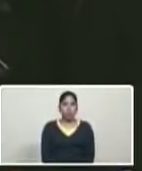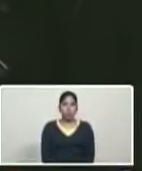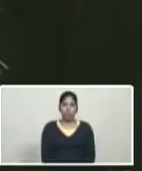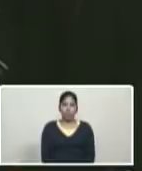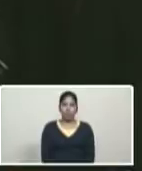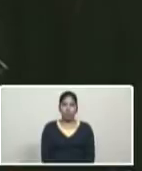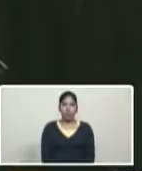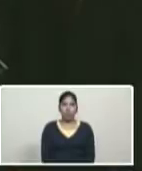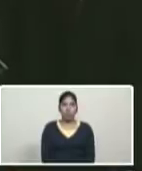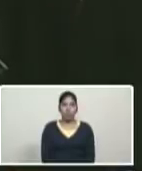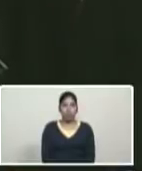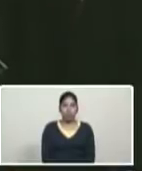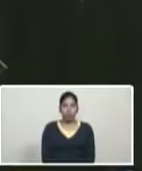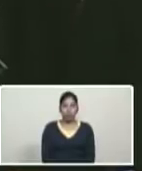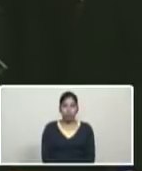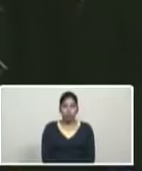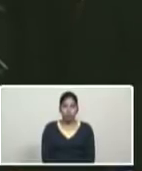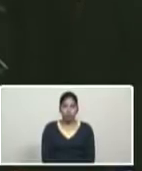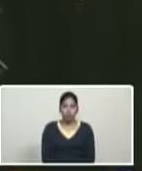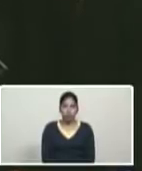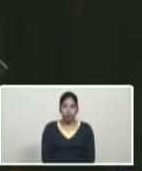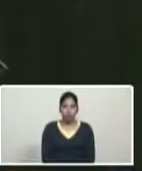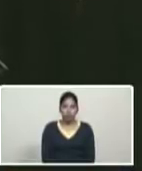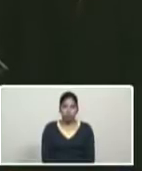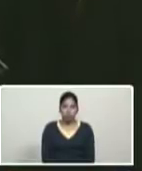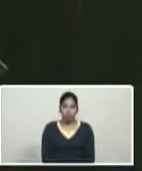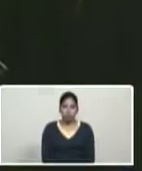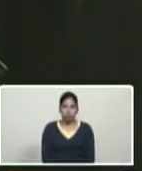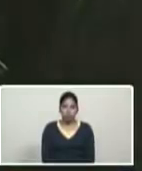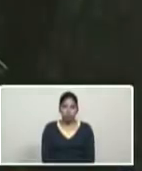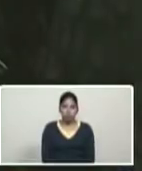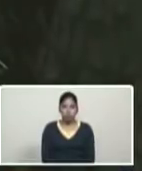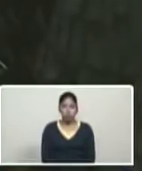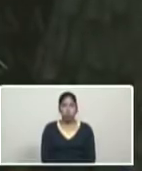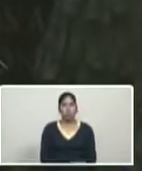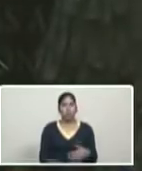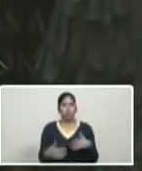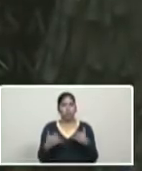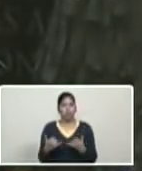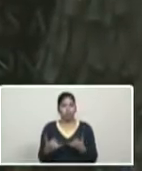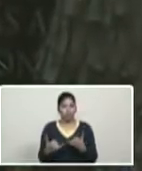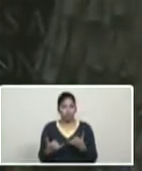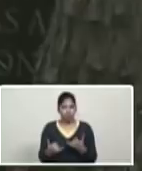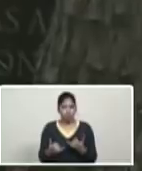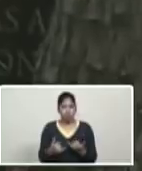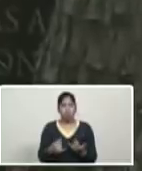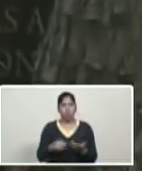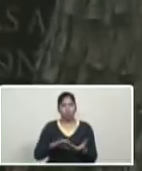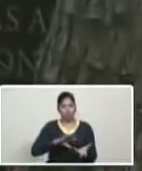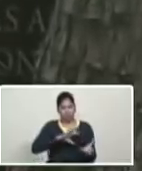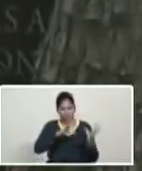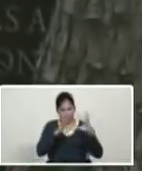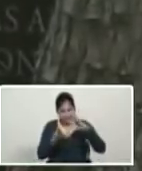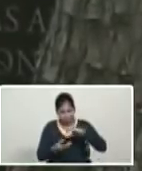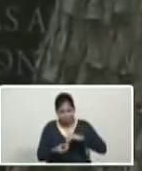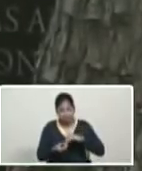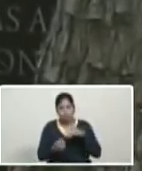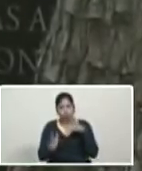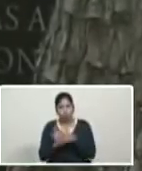recorrido muchos caminos y tenía el concepto estratégico, lo que hoy llaman el concepto geopolítico, claro.